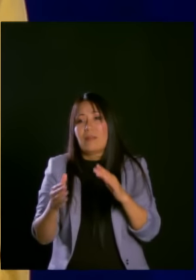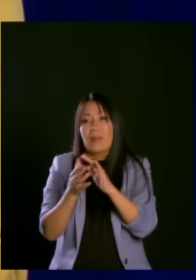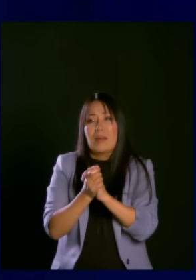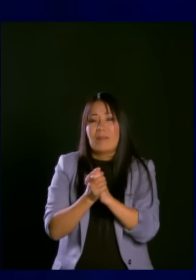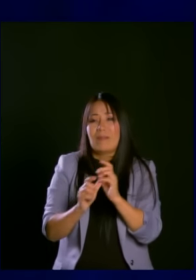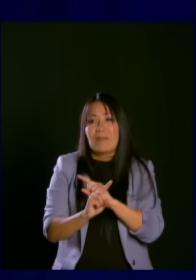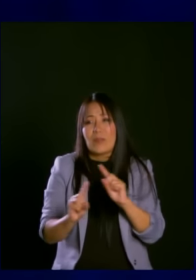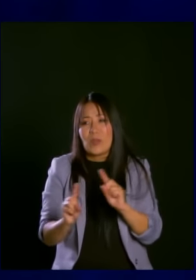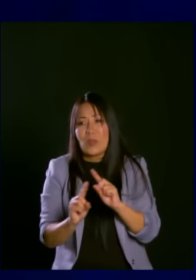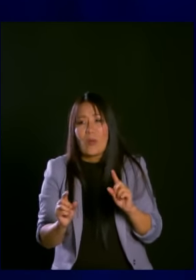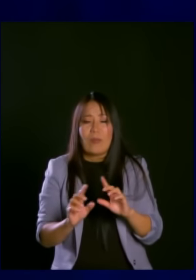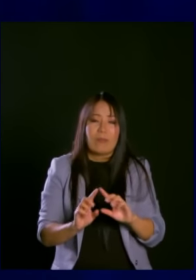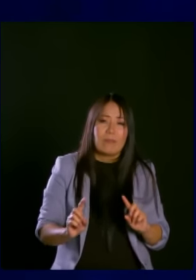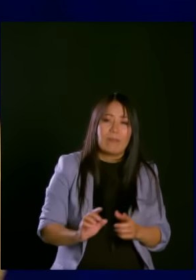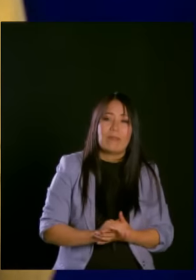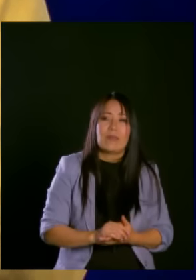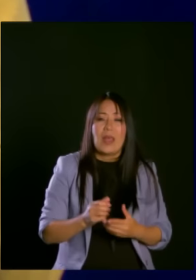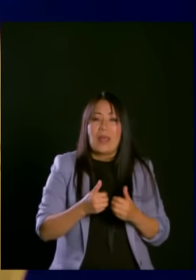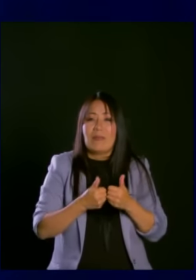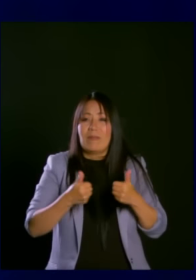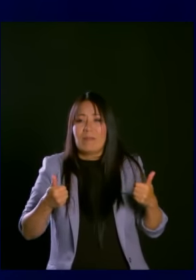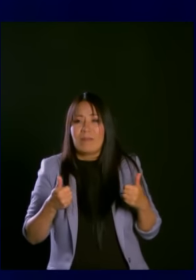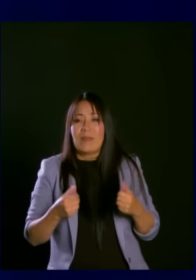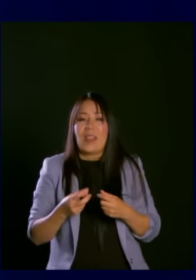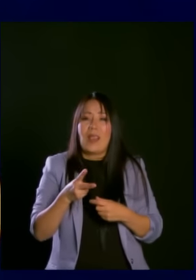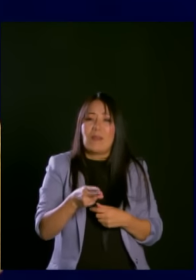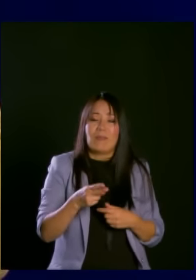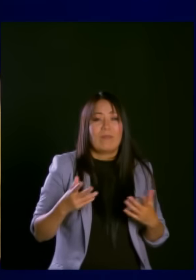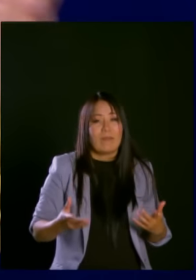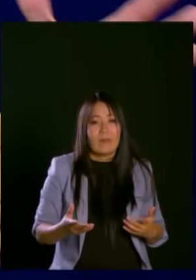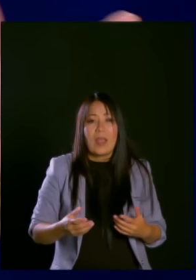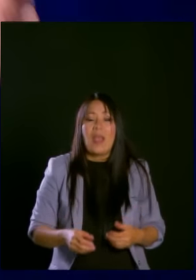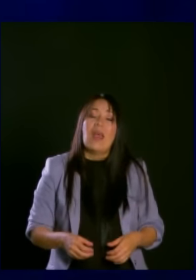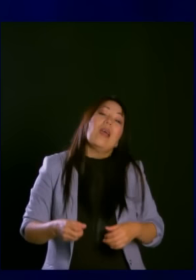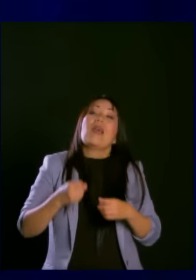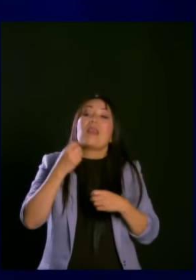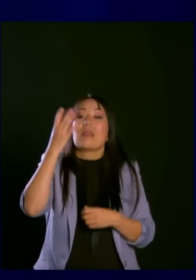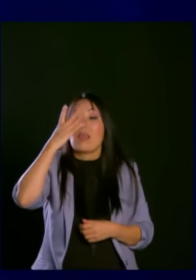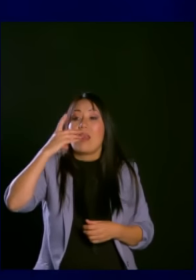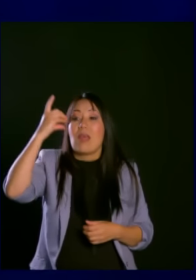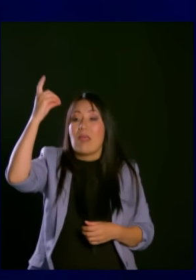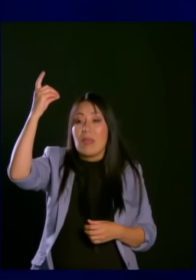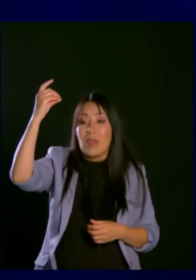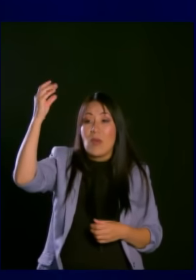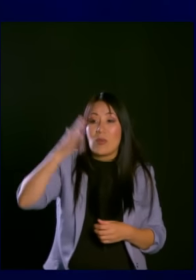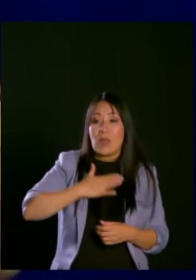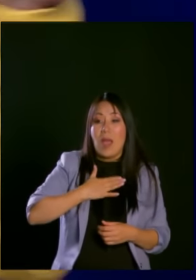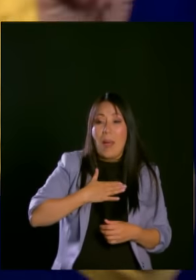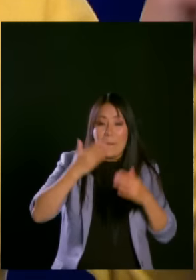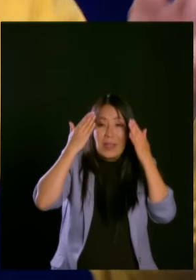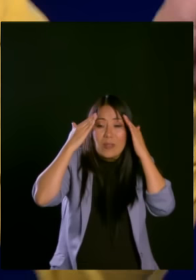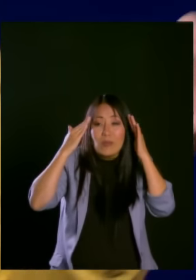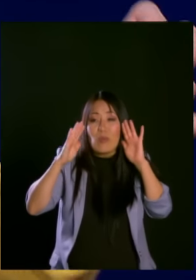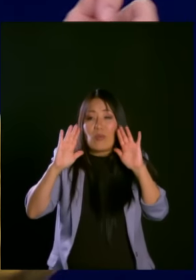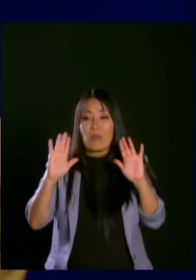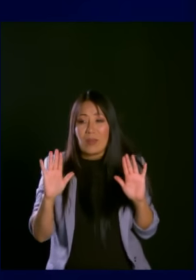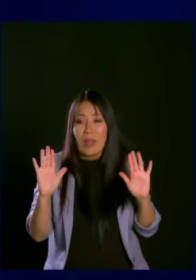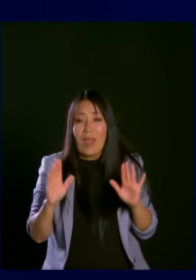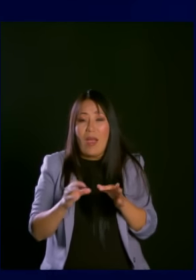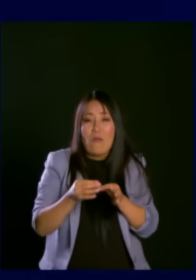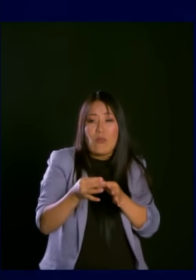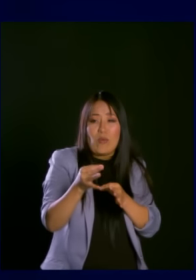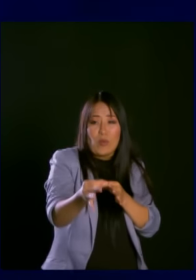No, pero ¿y por qué? Me dijo, es que mira, le dije, tengo un llamado a Dios que yo no sé a dónde me va a llamar. Y como el estereotipo de ser llamado por Dios